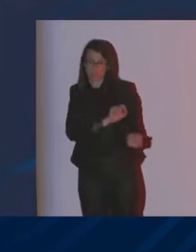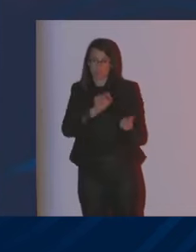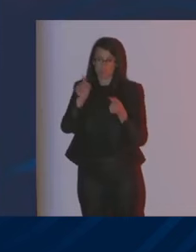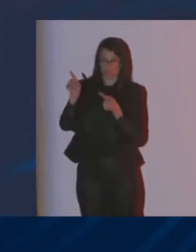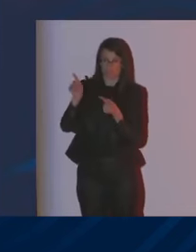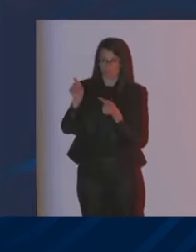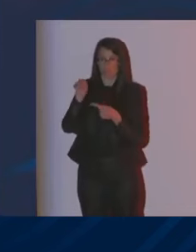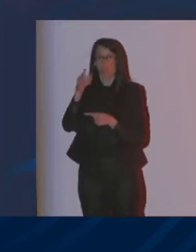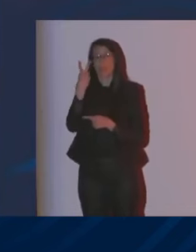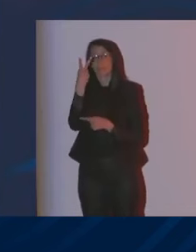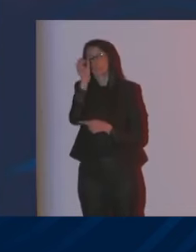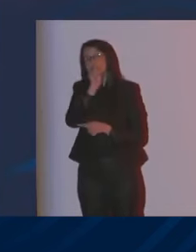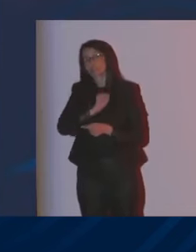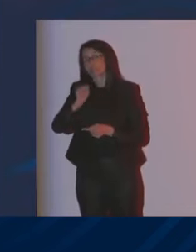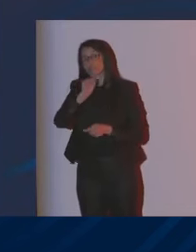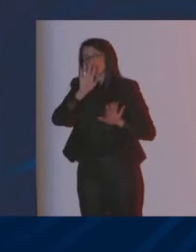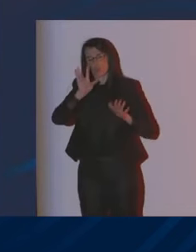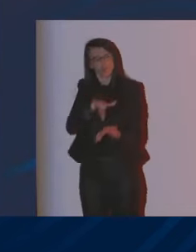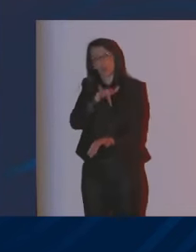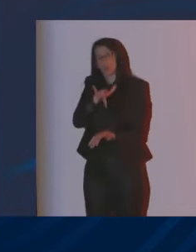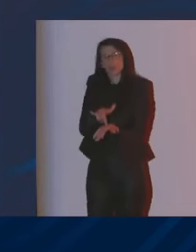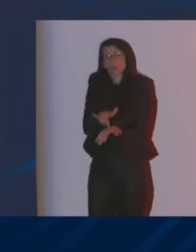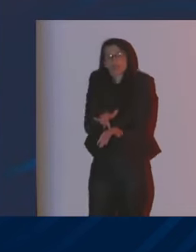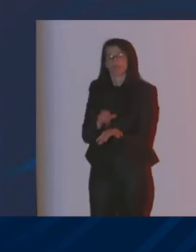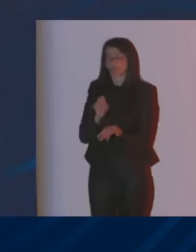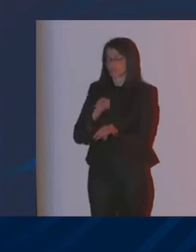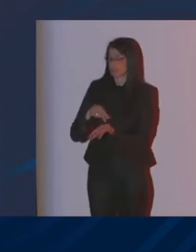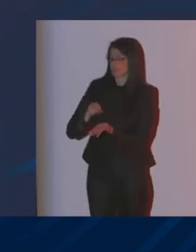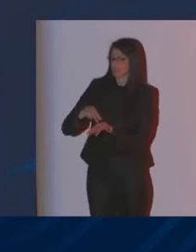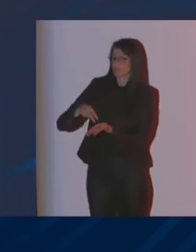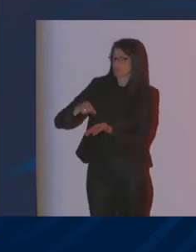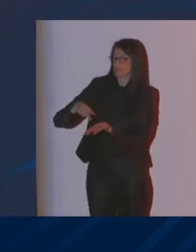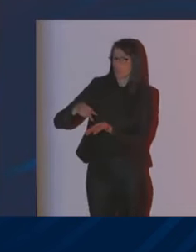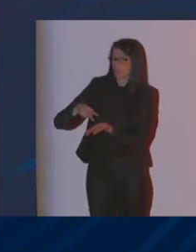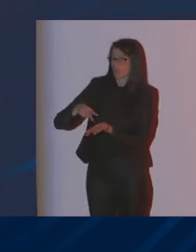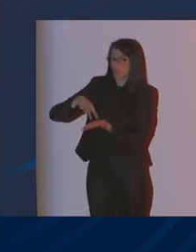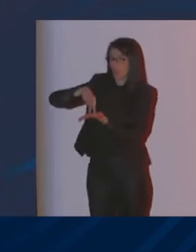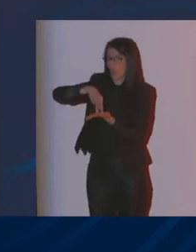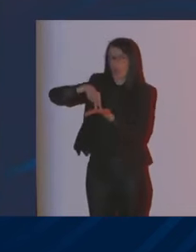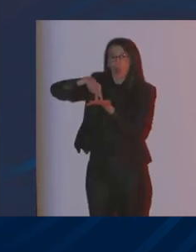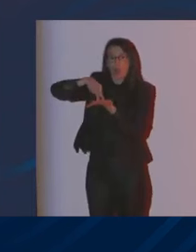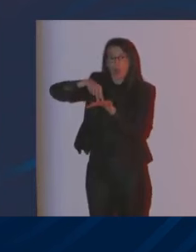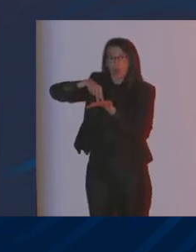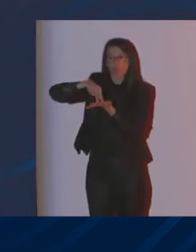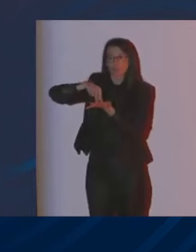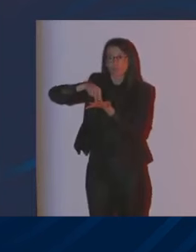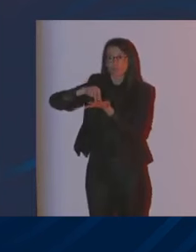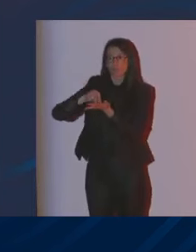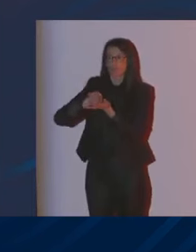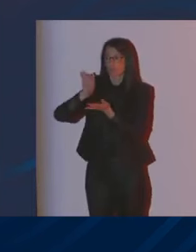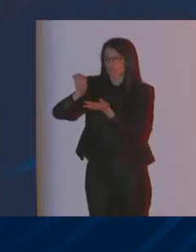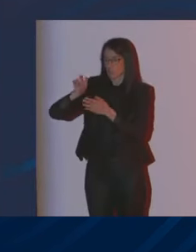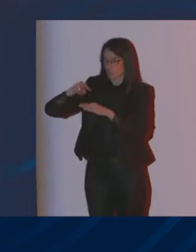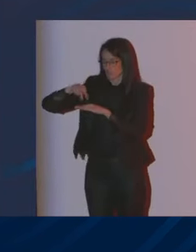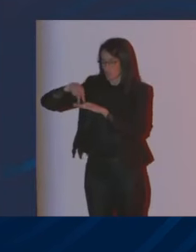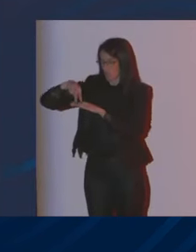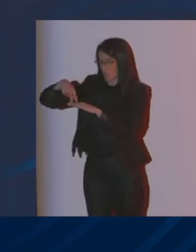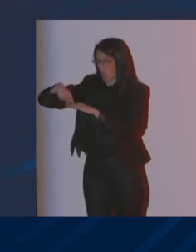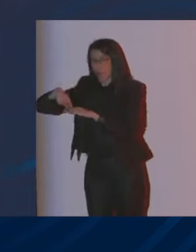estuvo durante 20 años, pero un día, haciendo senderismo, se despistó y acabó en el país de los